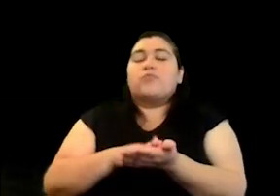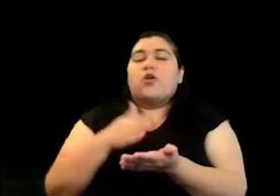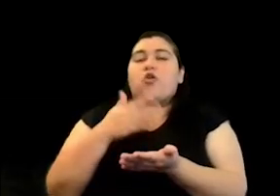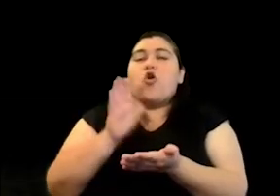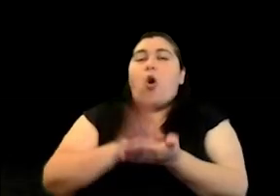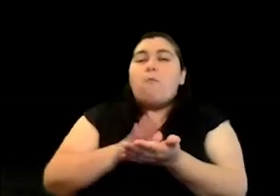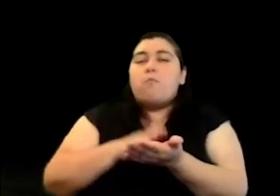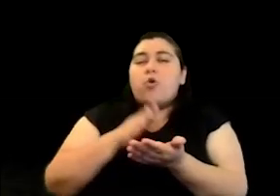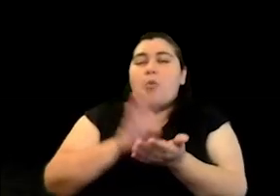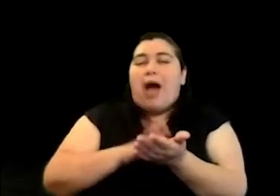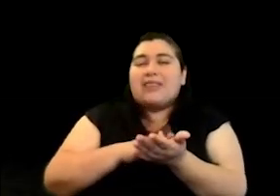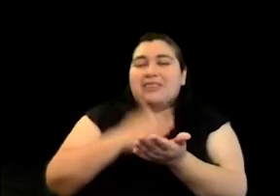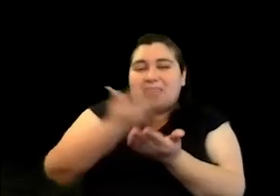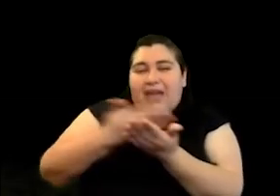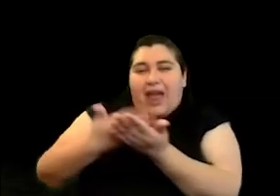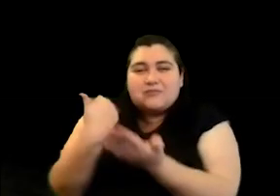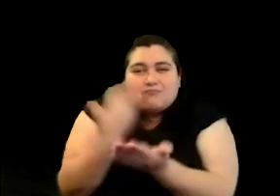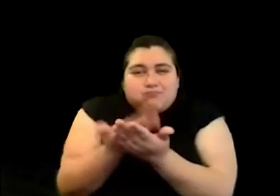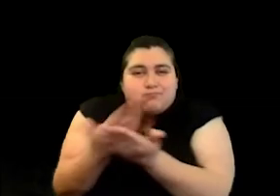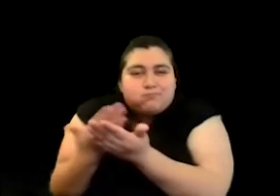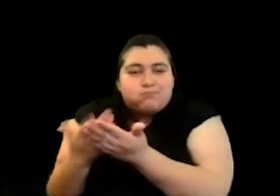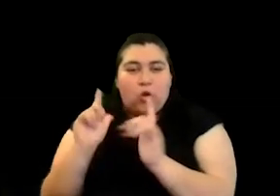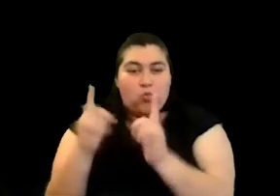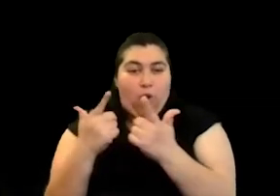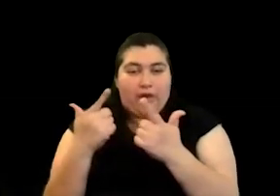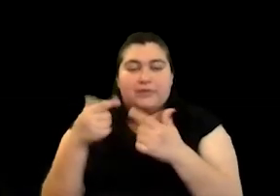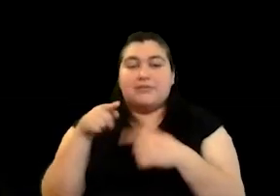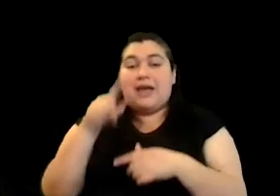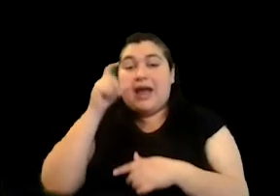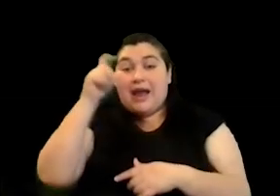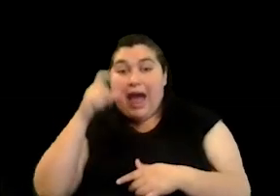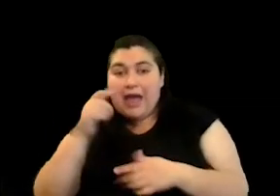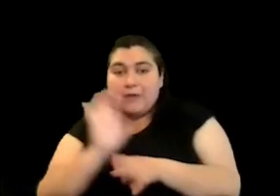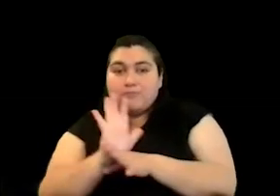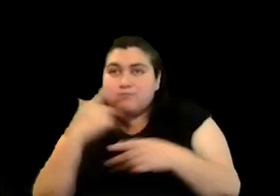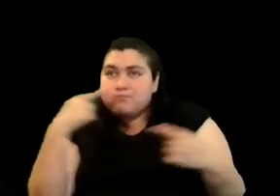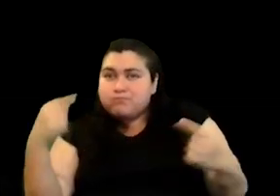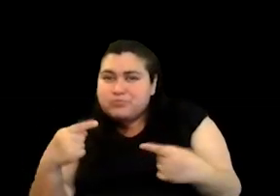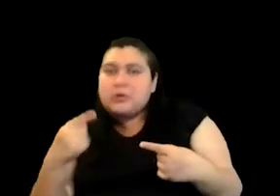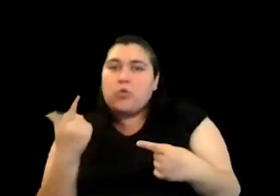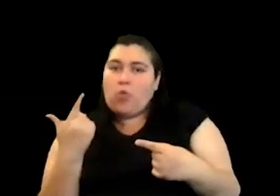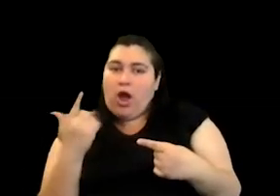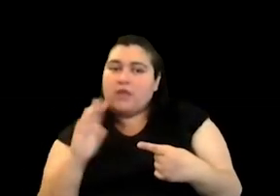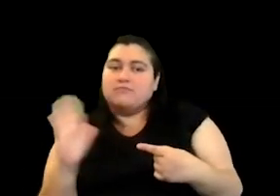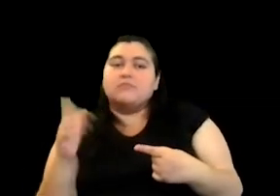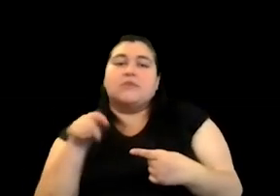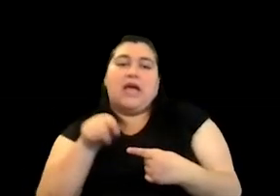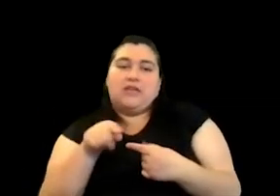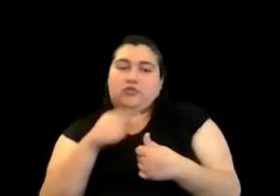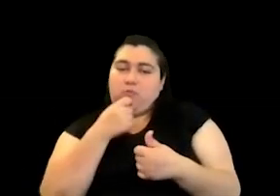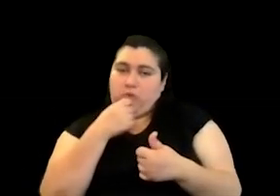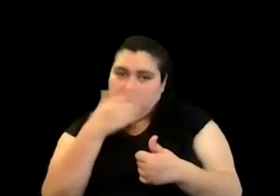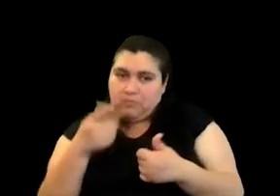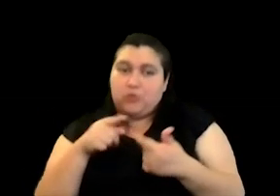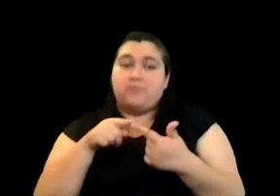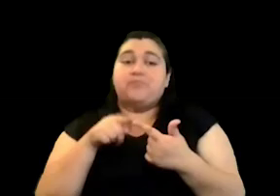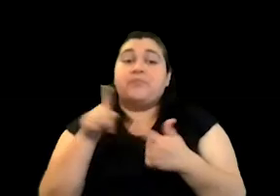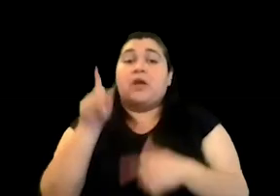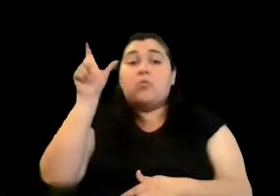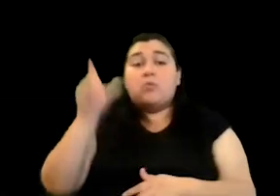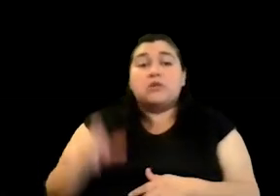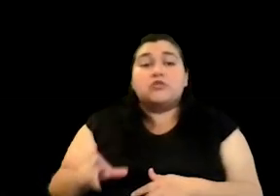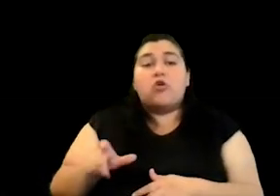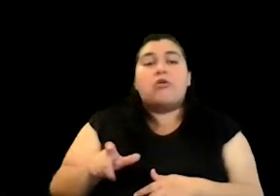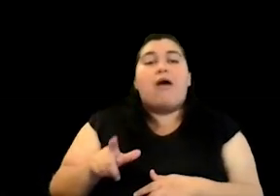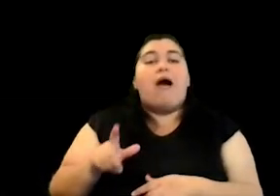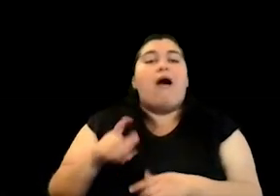comprobantes vinculados al CAEA como método de contingencia. O el contribuyente omite presentar